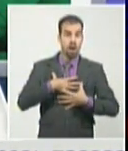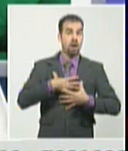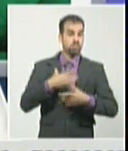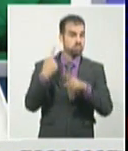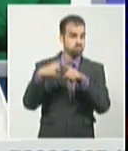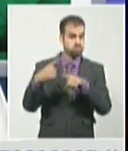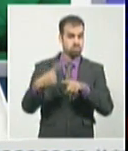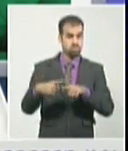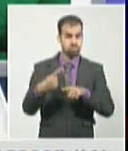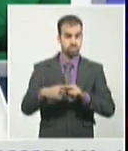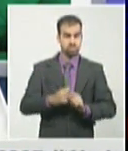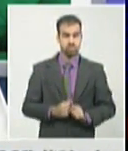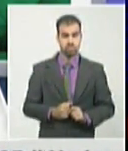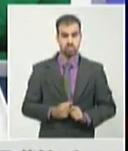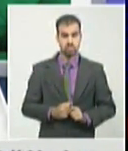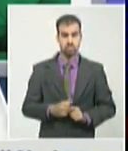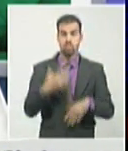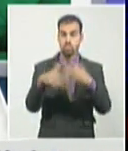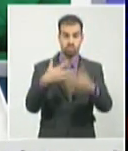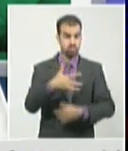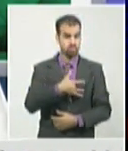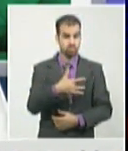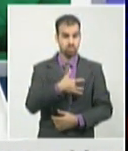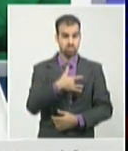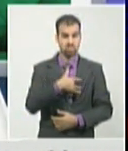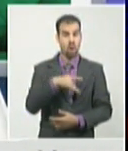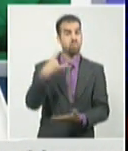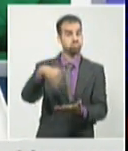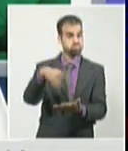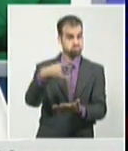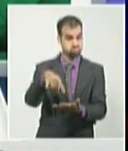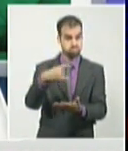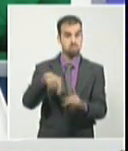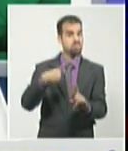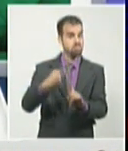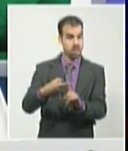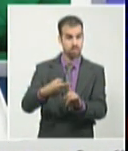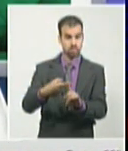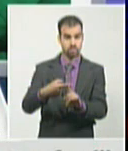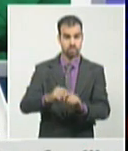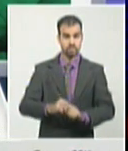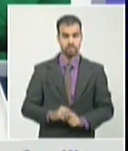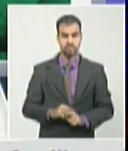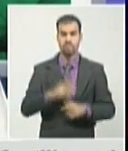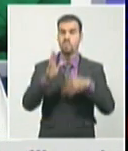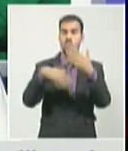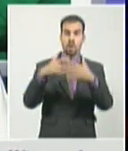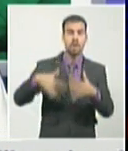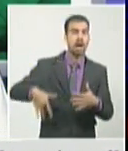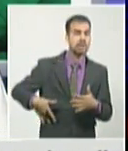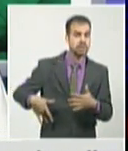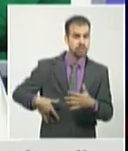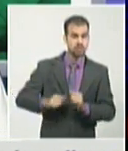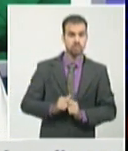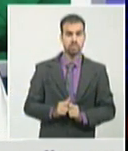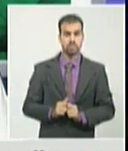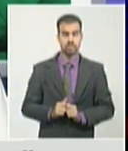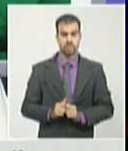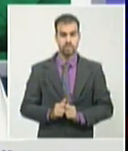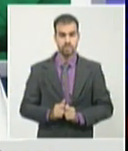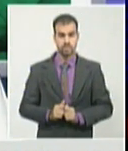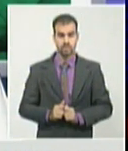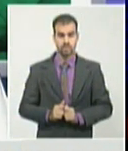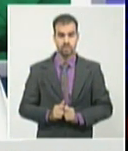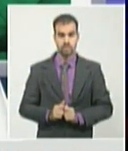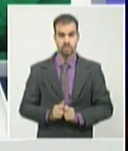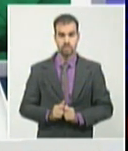insuficiencia cardíaca obesidad insuficiencia renal crónica que indiscutiblemente la